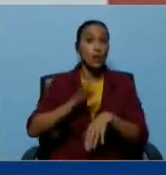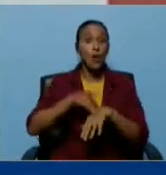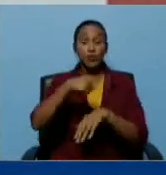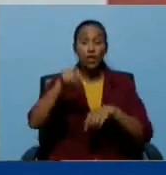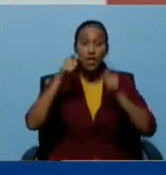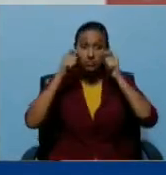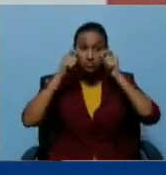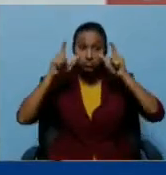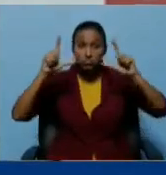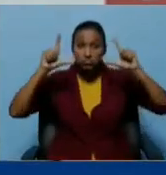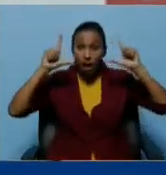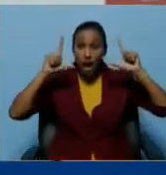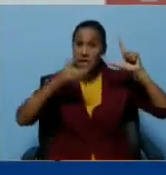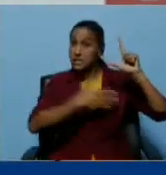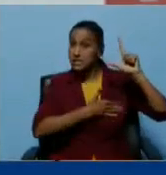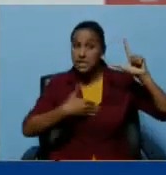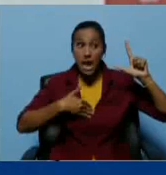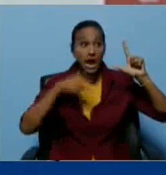hacerlo.